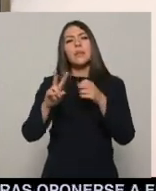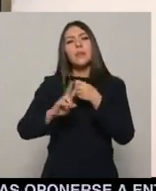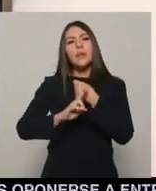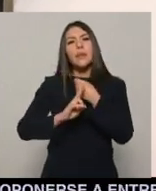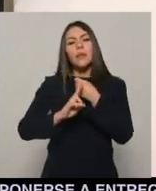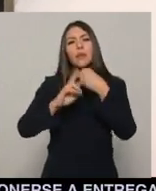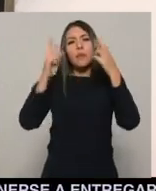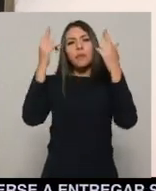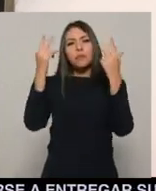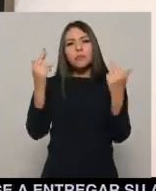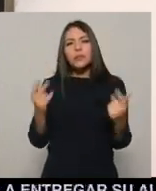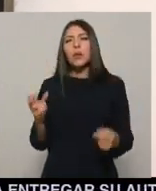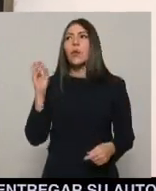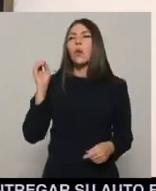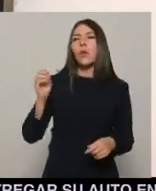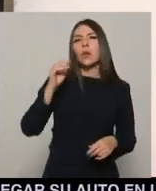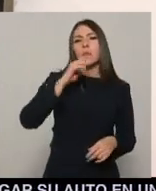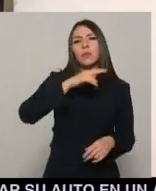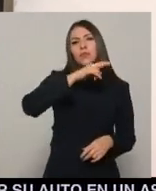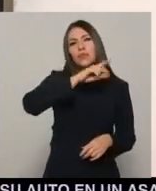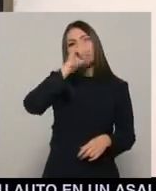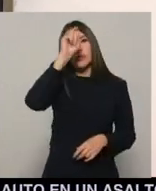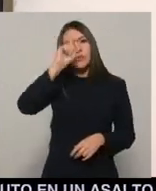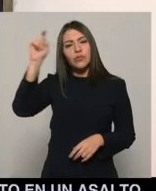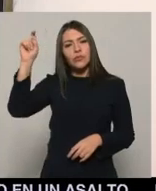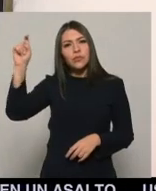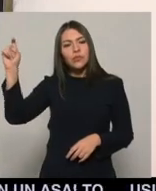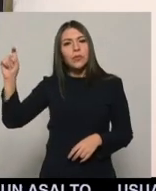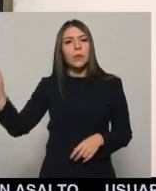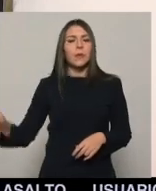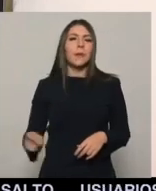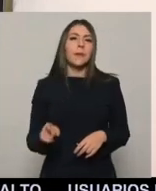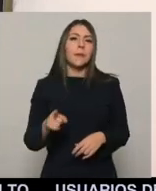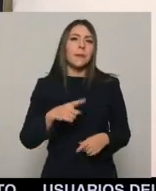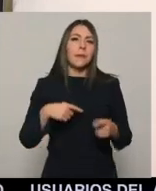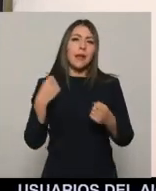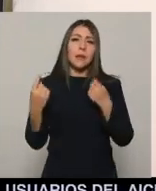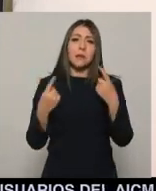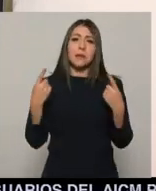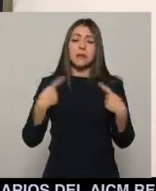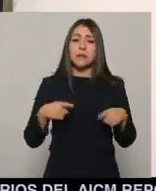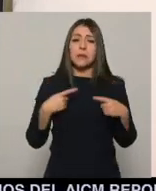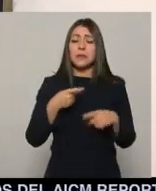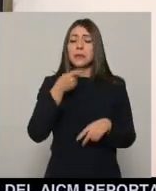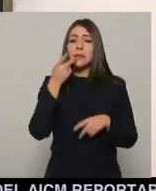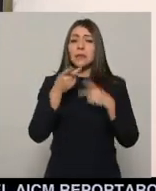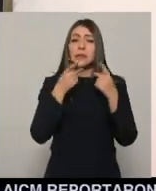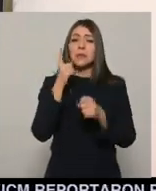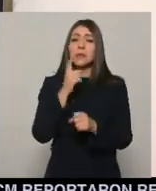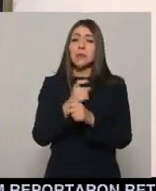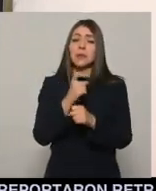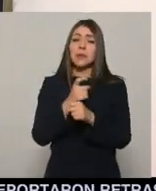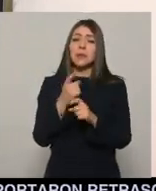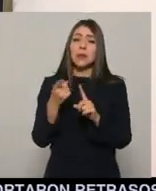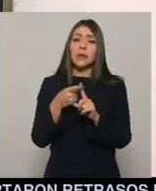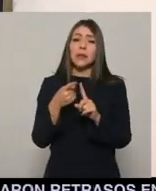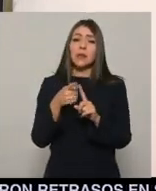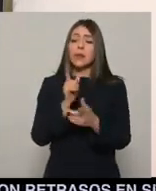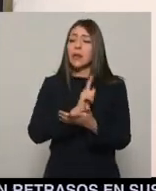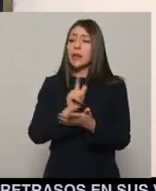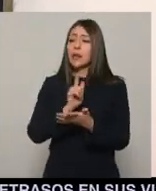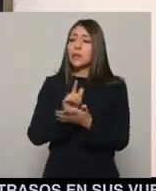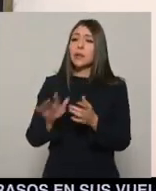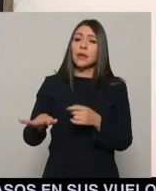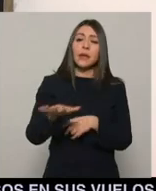las pintas, y hubo incluso personas que daban como prioridad primero limpiar la zona y